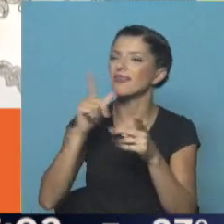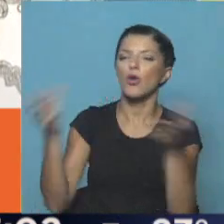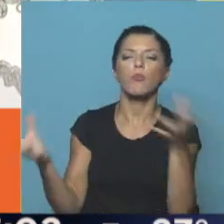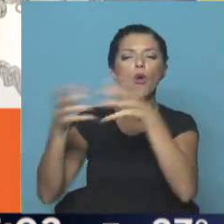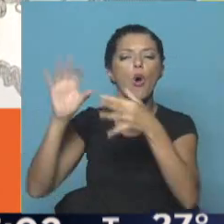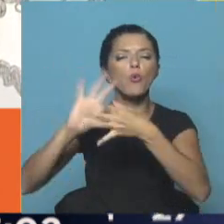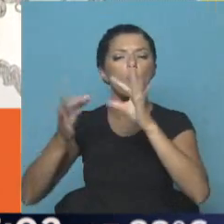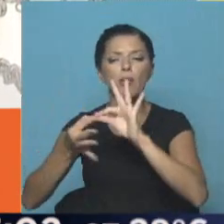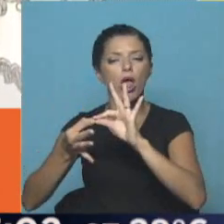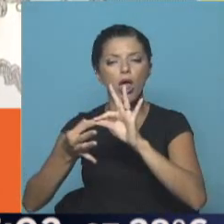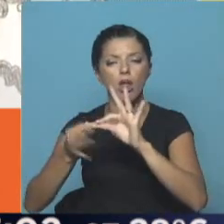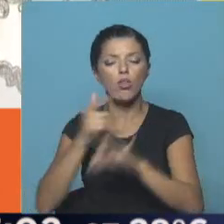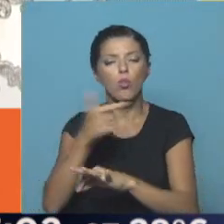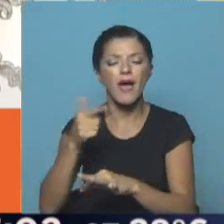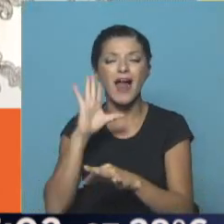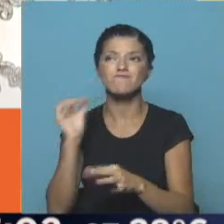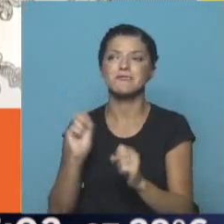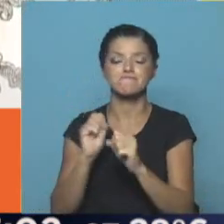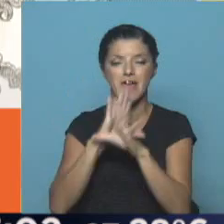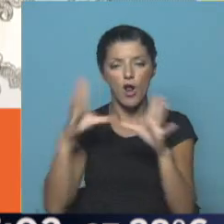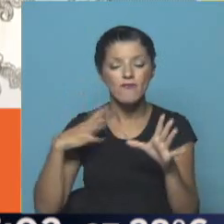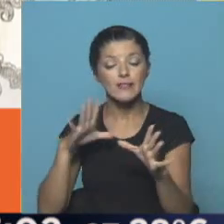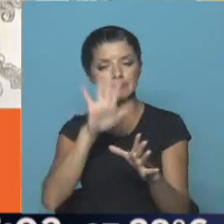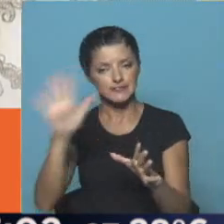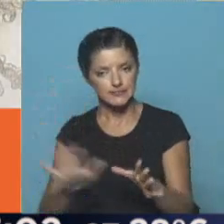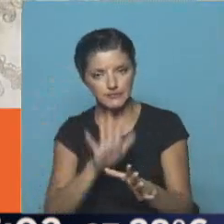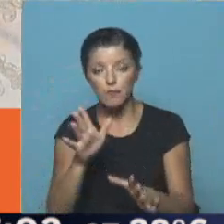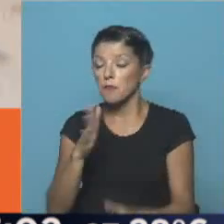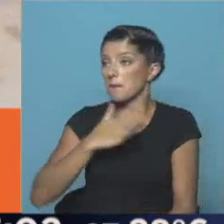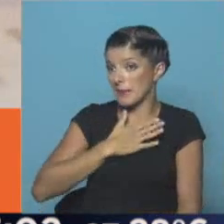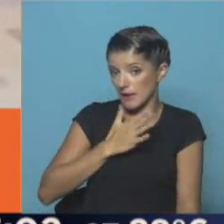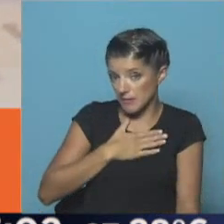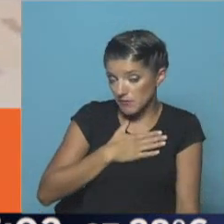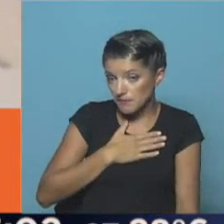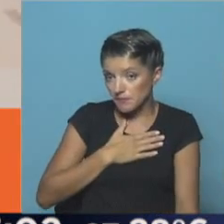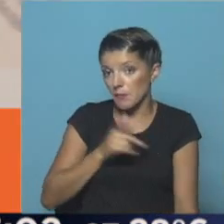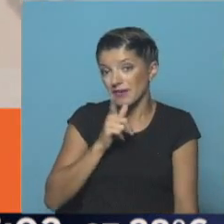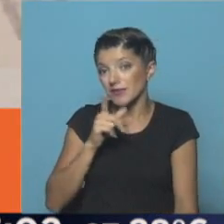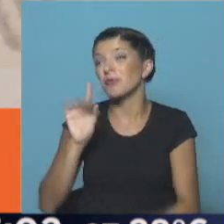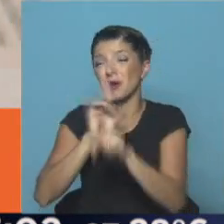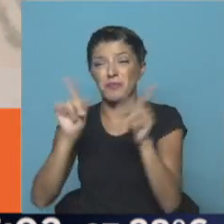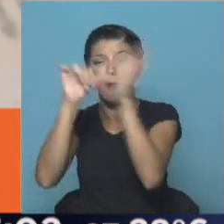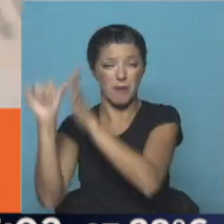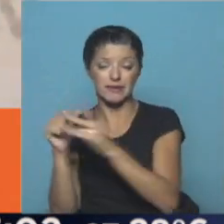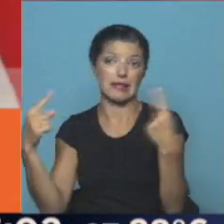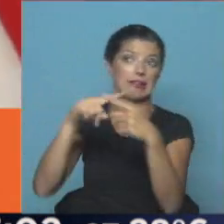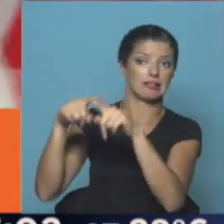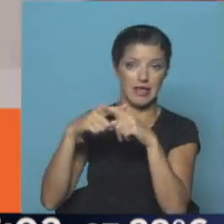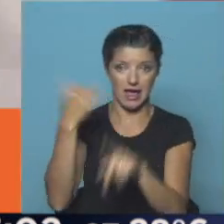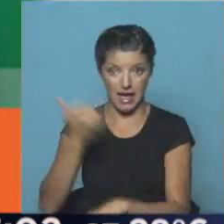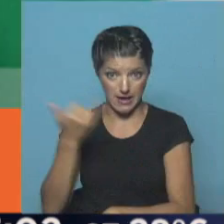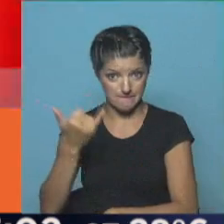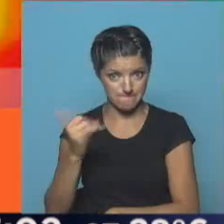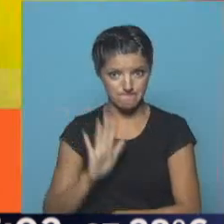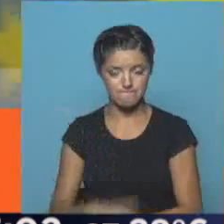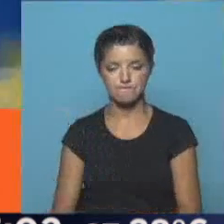tiene una definición muy clara. Yo me imagino que por las propias controversias internas que tiene también claro, las diferencias. resolver.